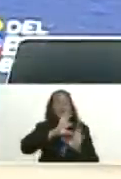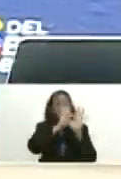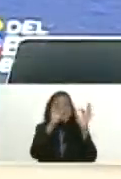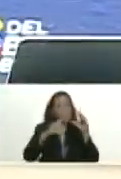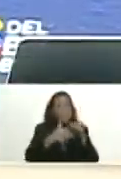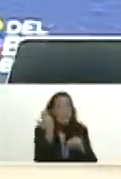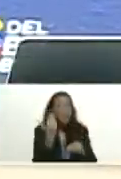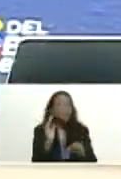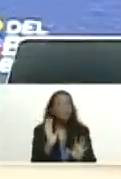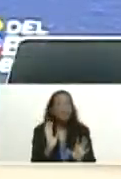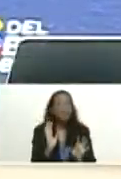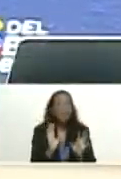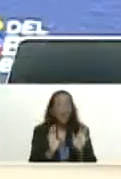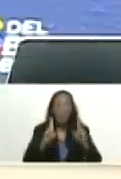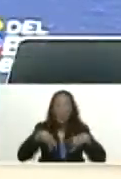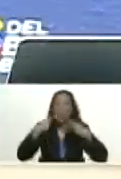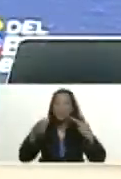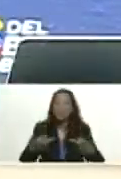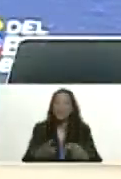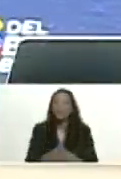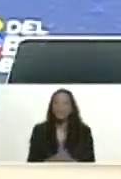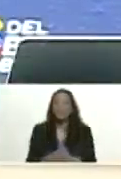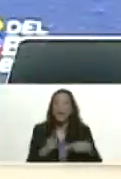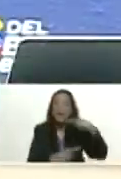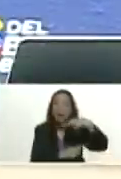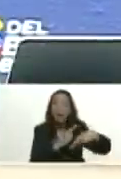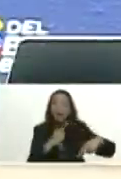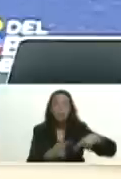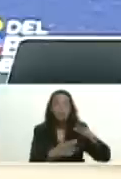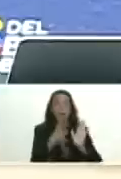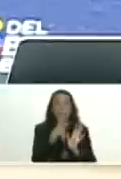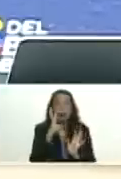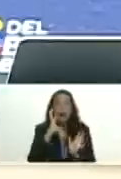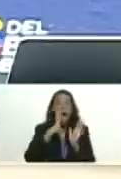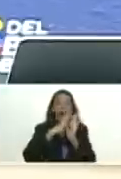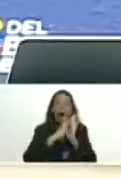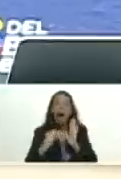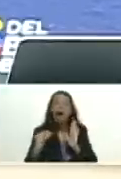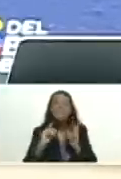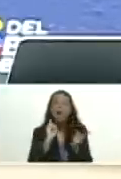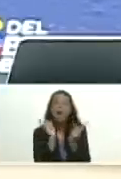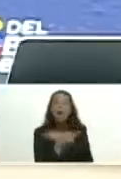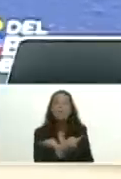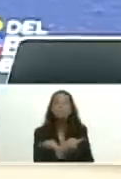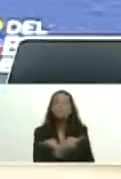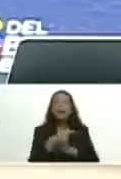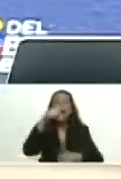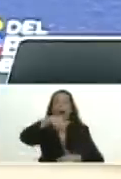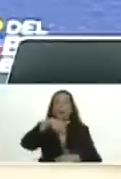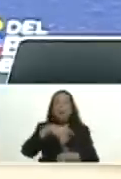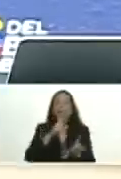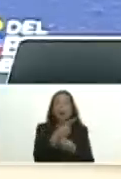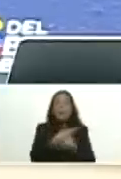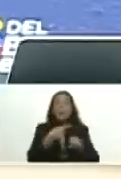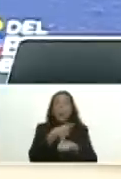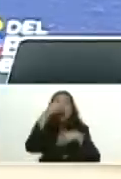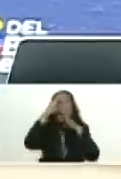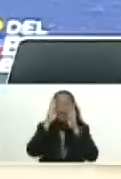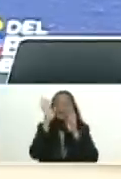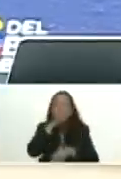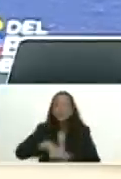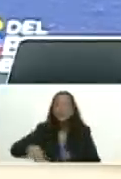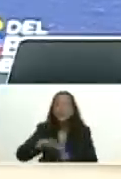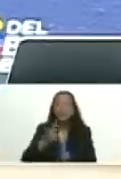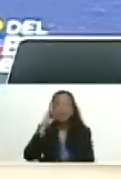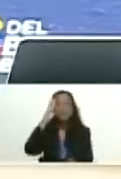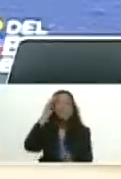método novedoso, renovador, que cambiará todo lo que tenga que ser cambiado para atender a nuestro pueblo de